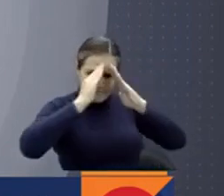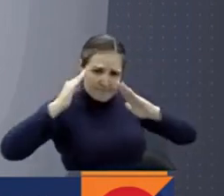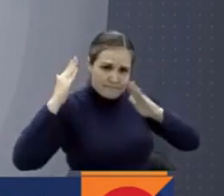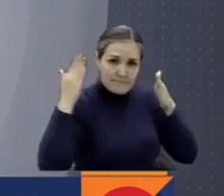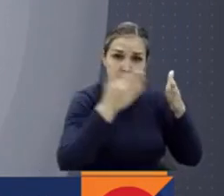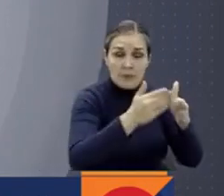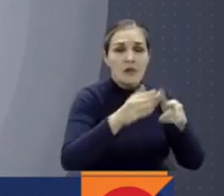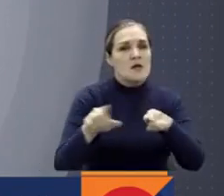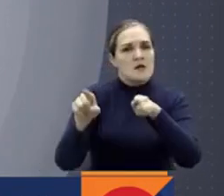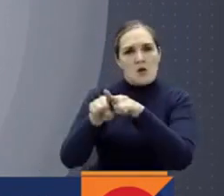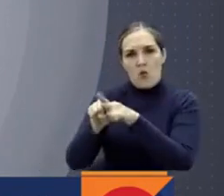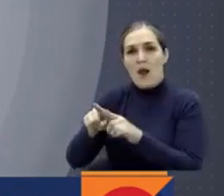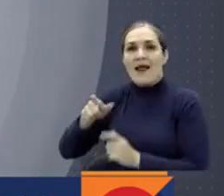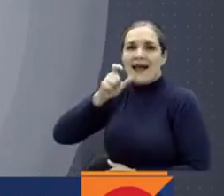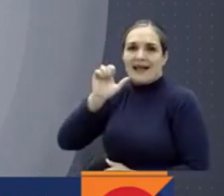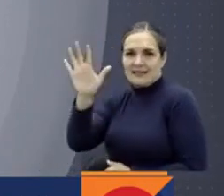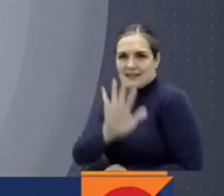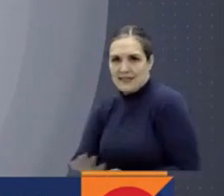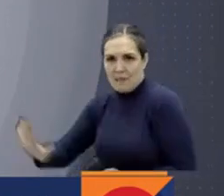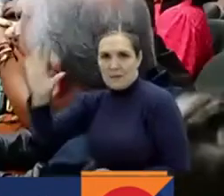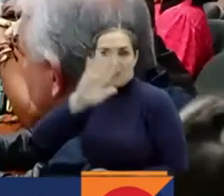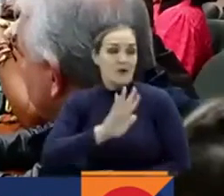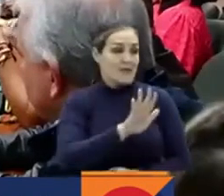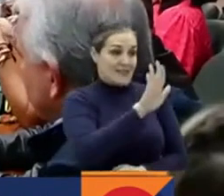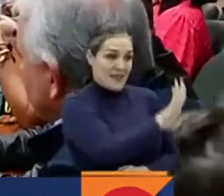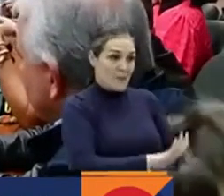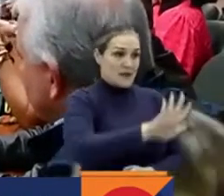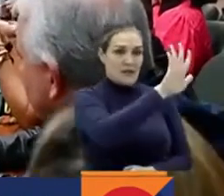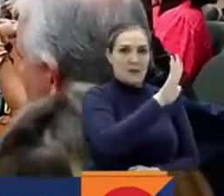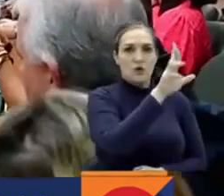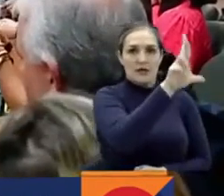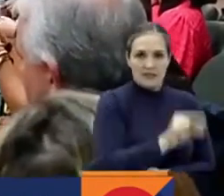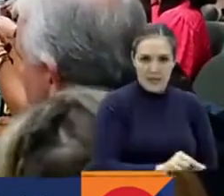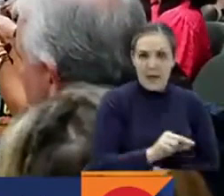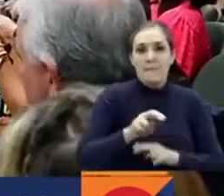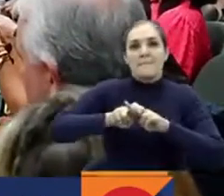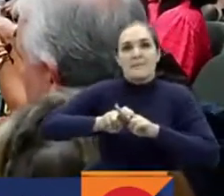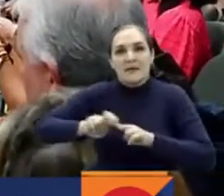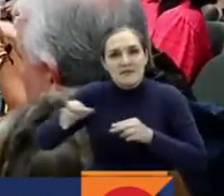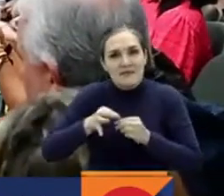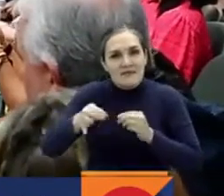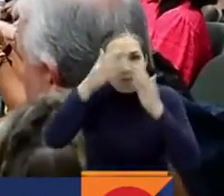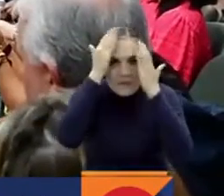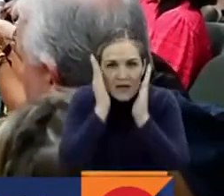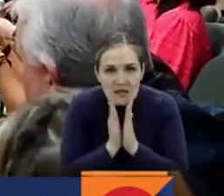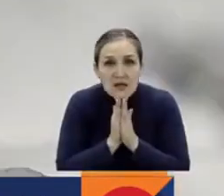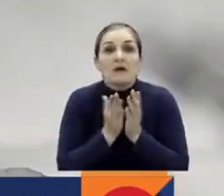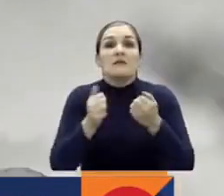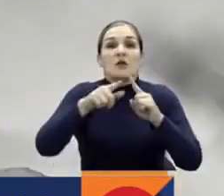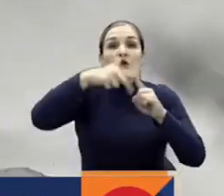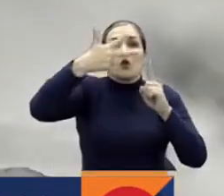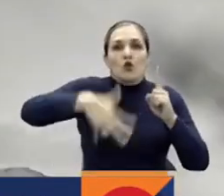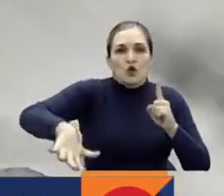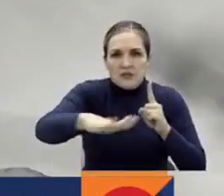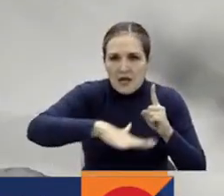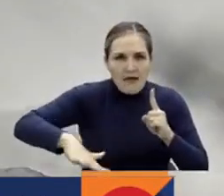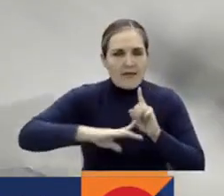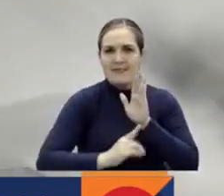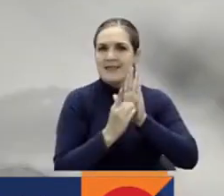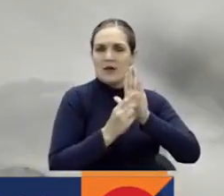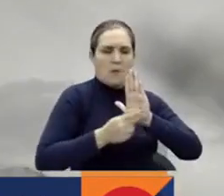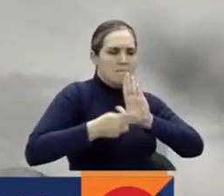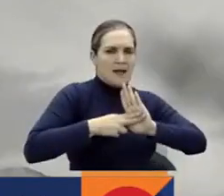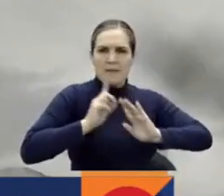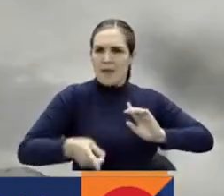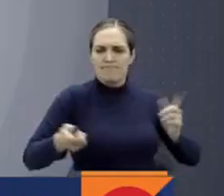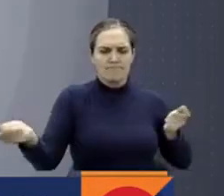lo hizo el departamento de Caldas y el departamento de Risaralda. Manizales, Villa María, ahora también Dos Quebradas, declaró la calamidad